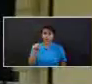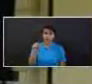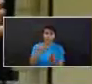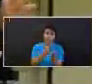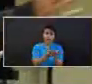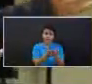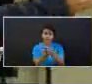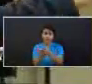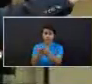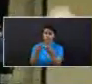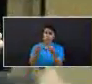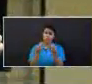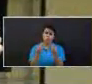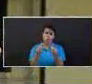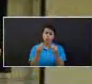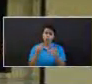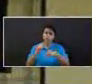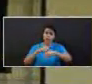por mucho tiempo.